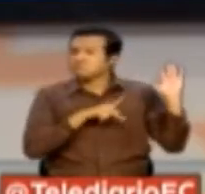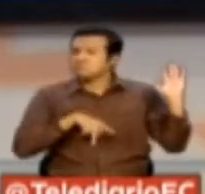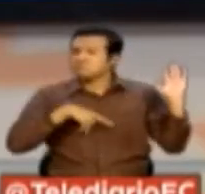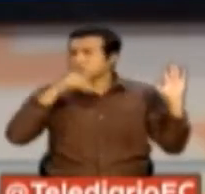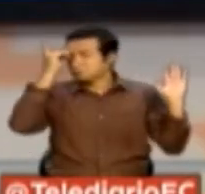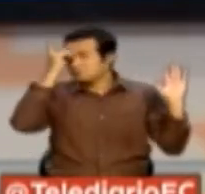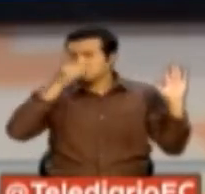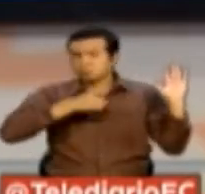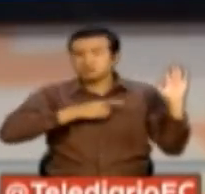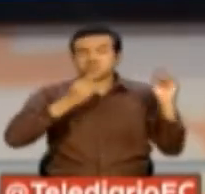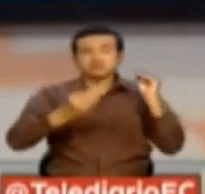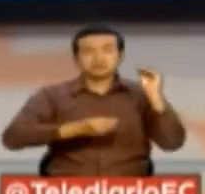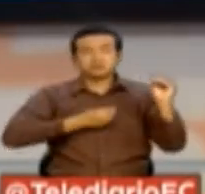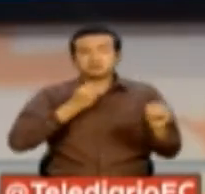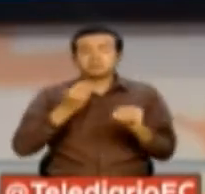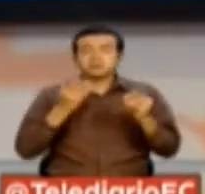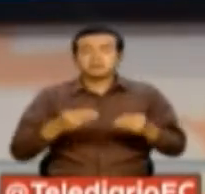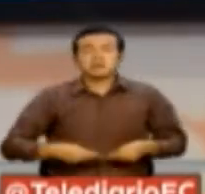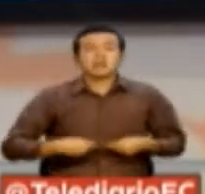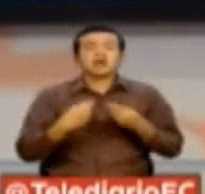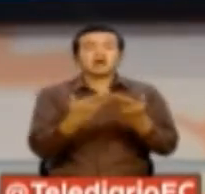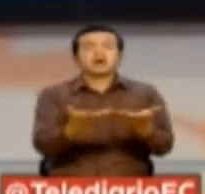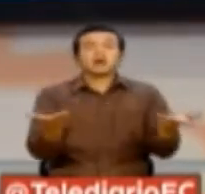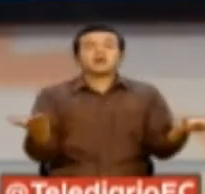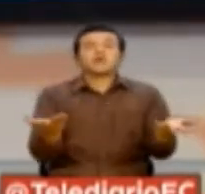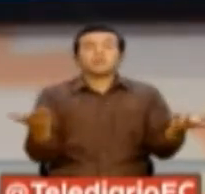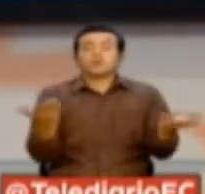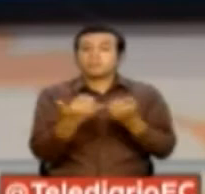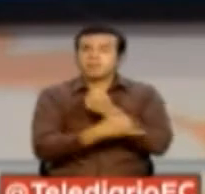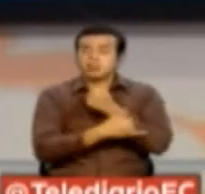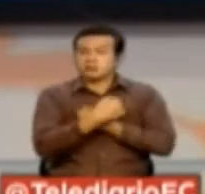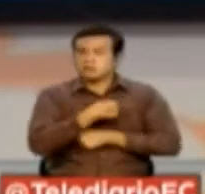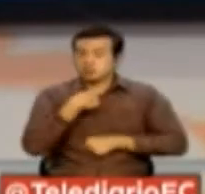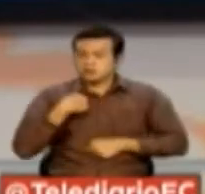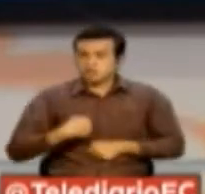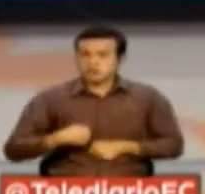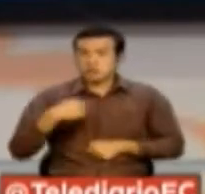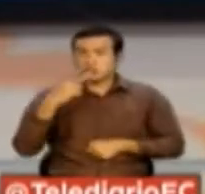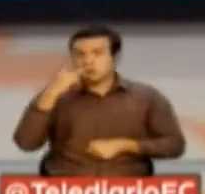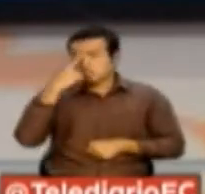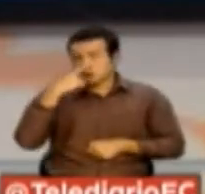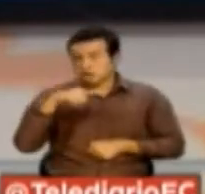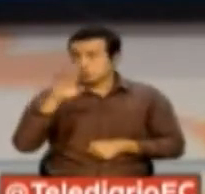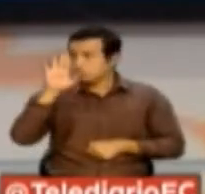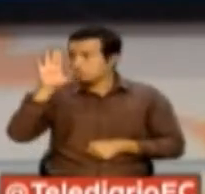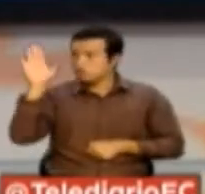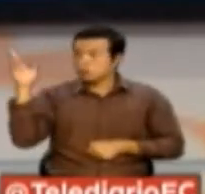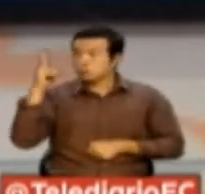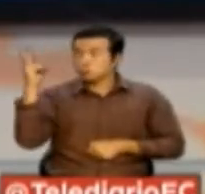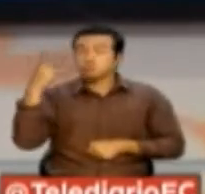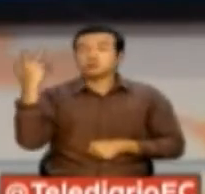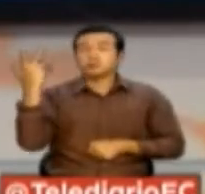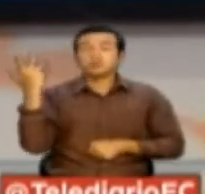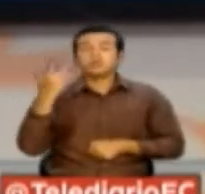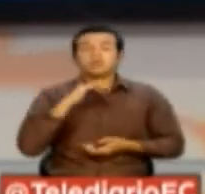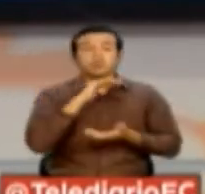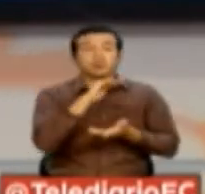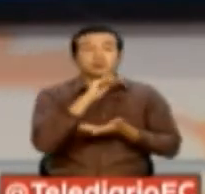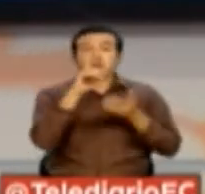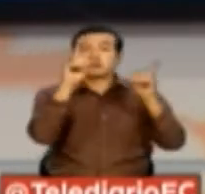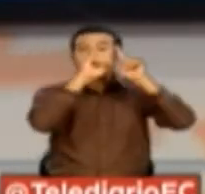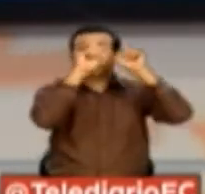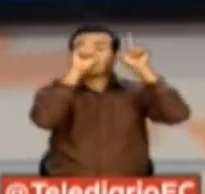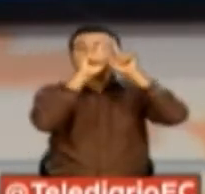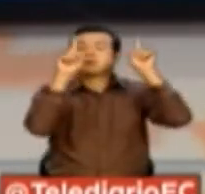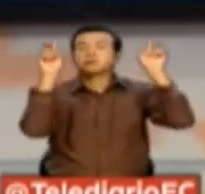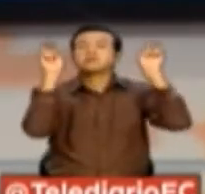y terminamos nosotros siendo proveedores a través de los chinos y de tailandia también de petro de grandes compañías